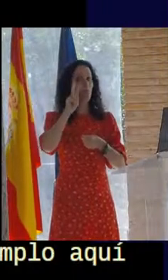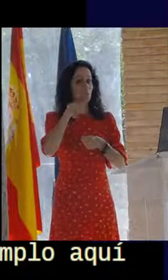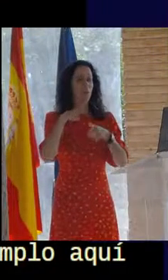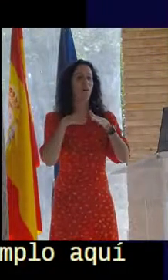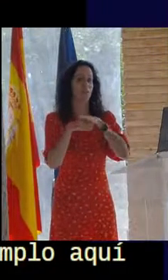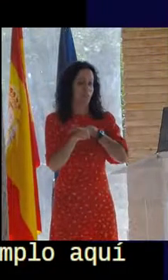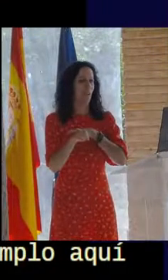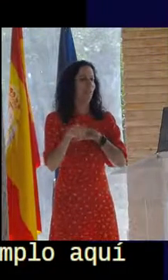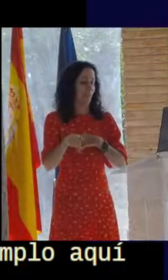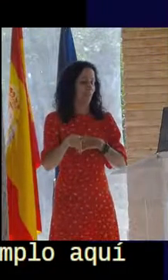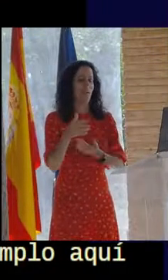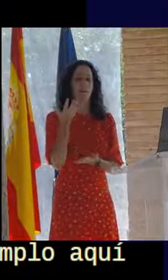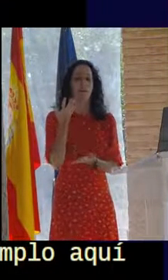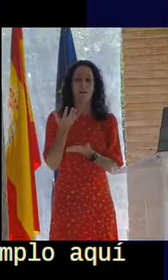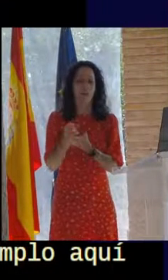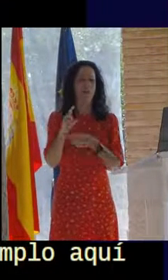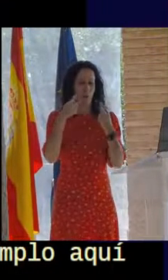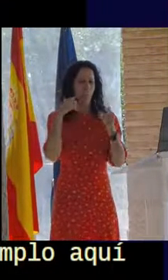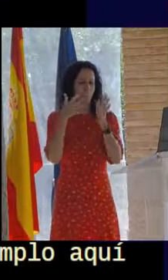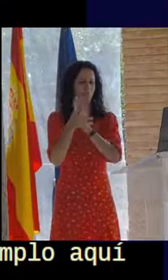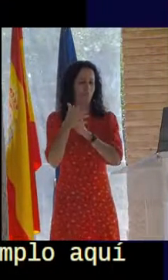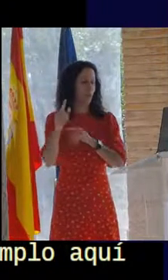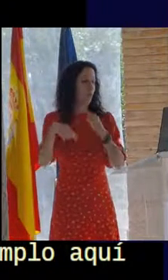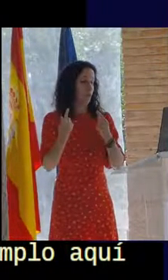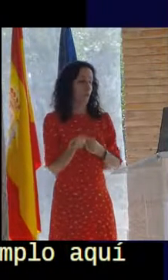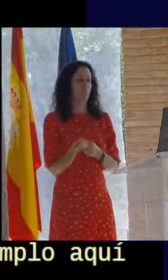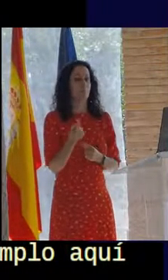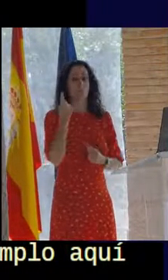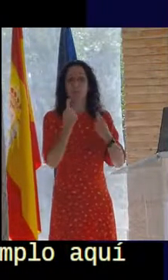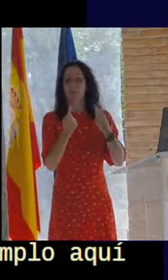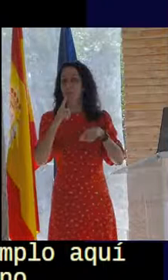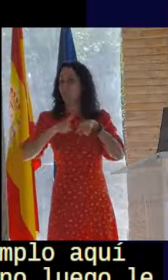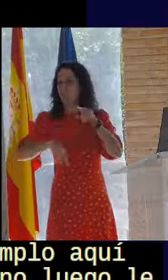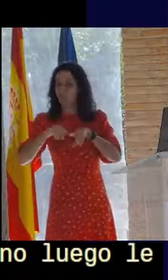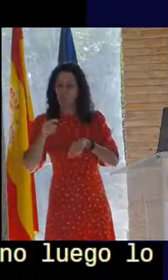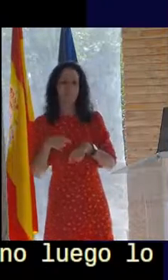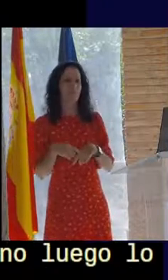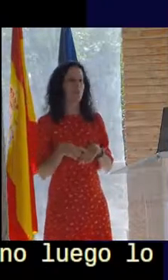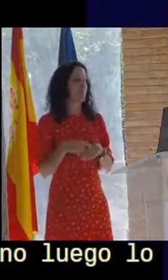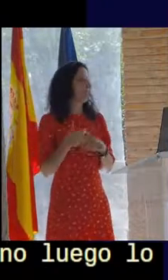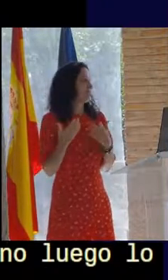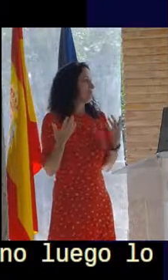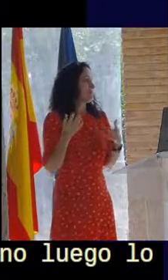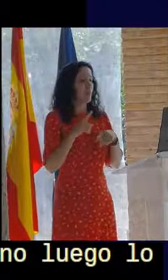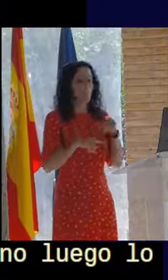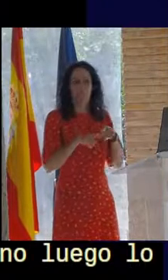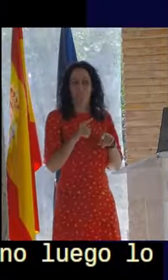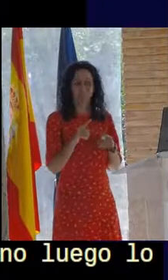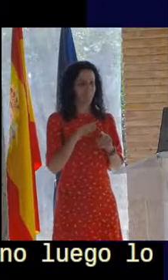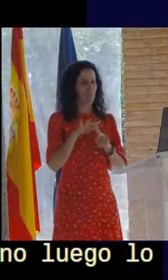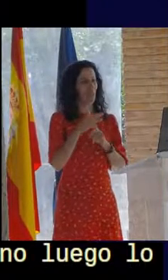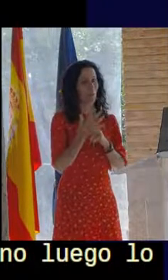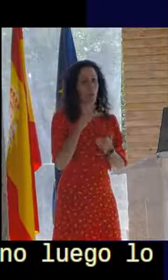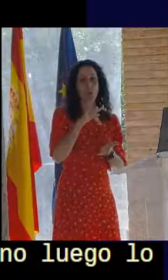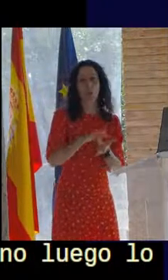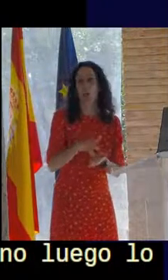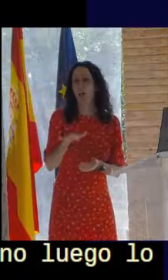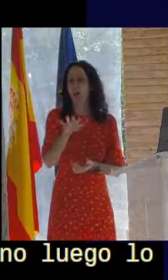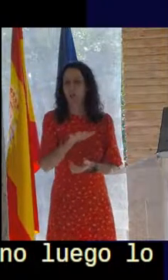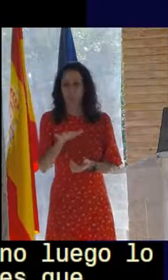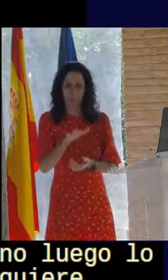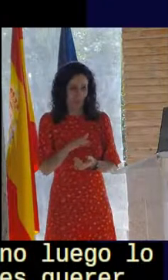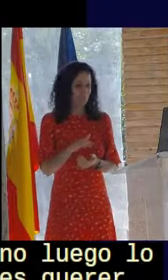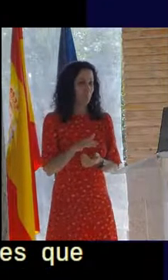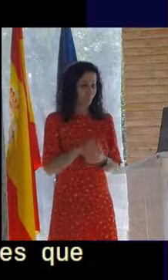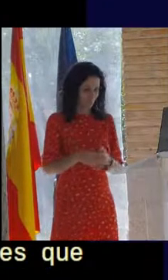juste el Museo aquí es accesible o sea Bueno luego lo explicaré pero para que que que lo sepáis pero por ejemplo es que